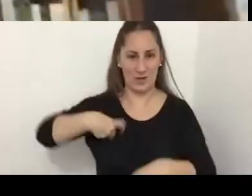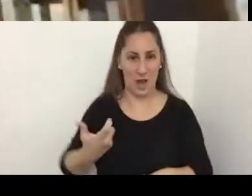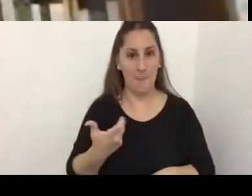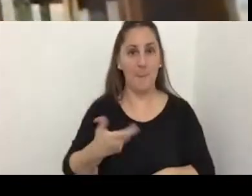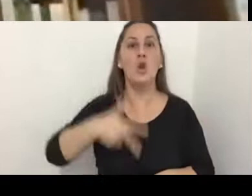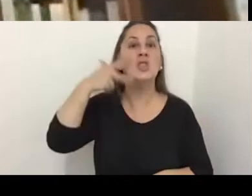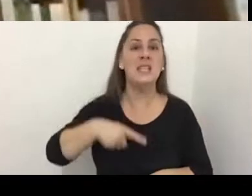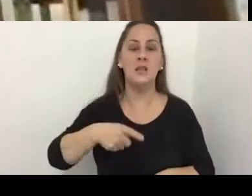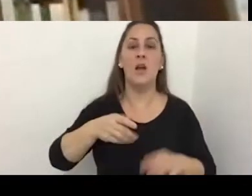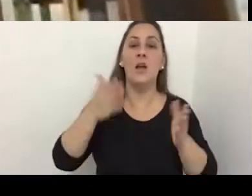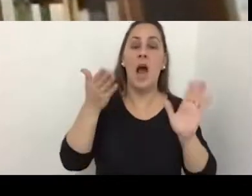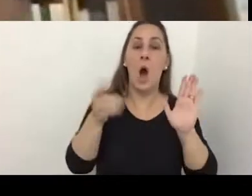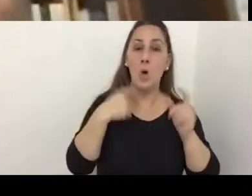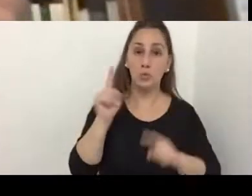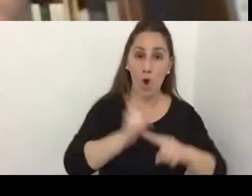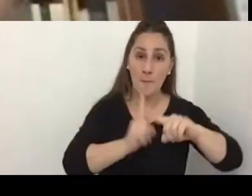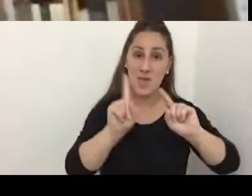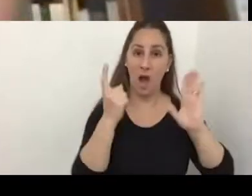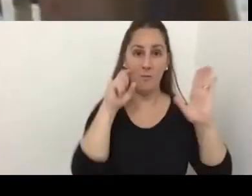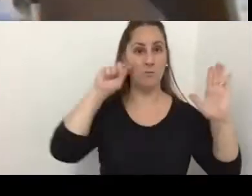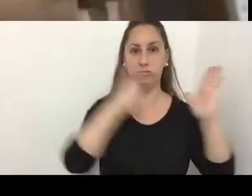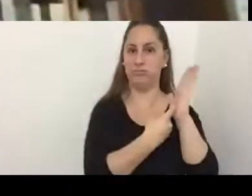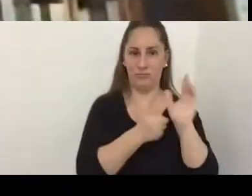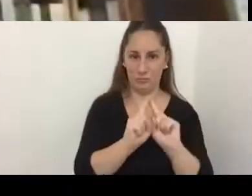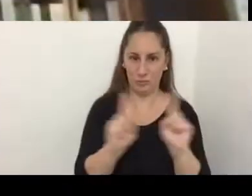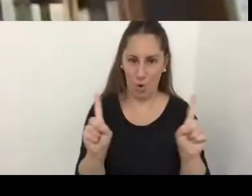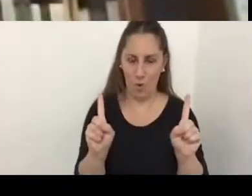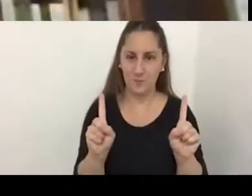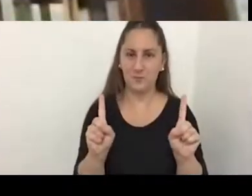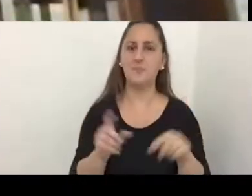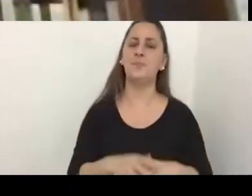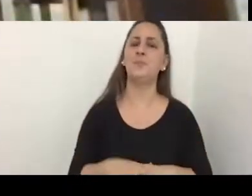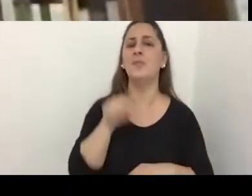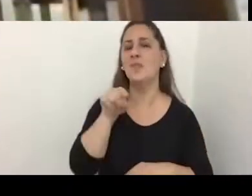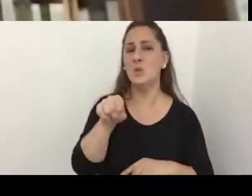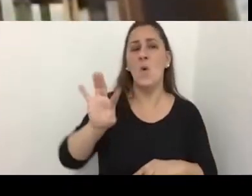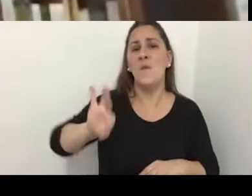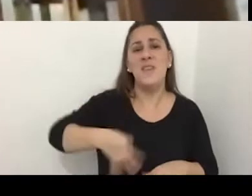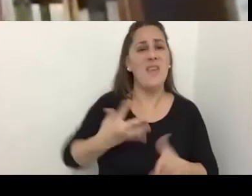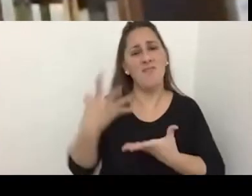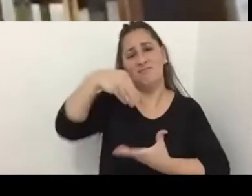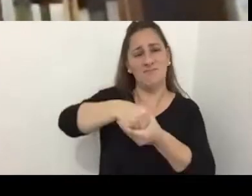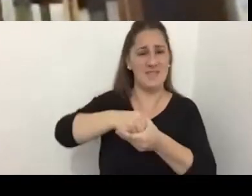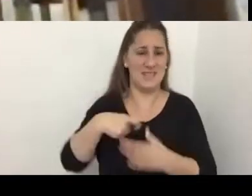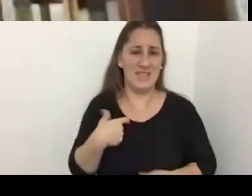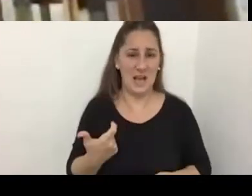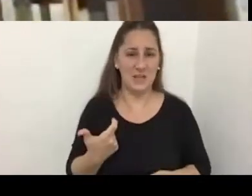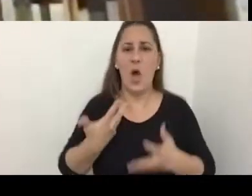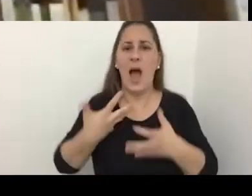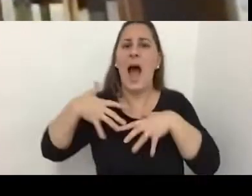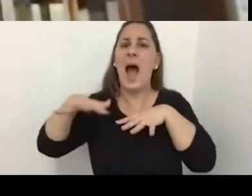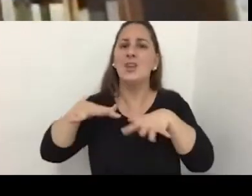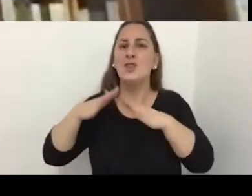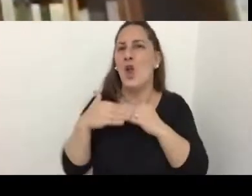autonomía. Pero después, pero eso es todo parte de la vida interna. La acción externa de